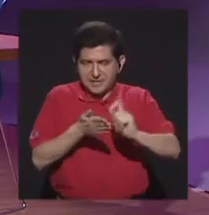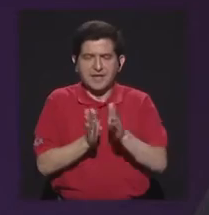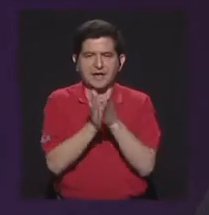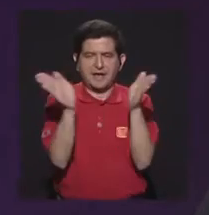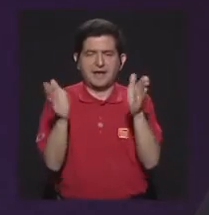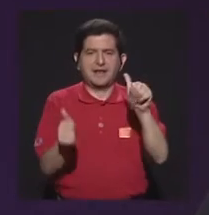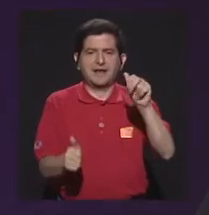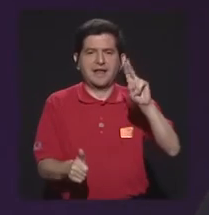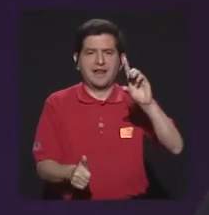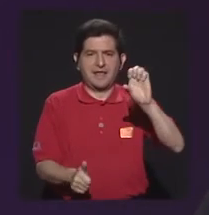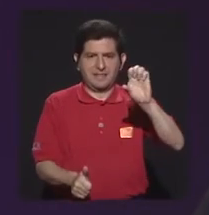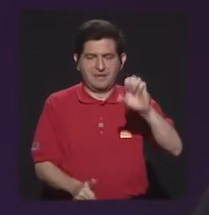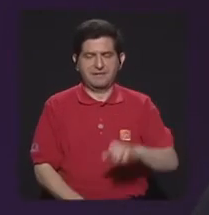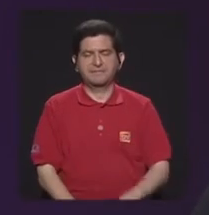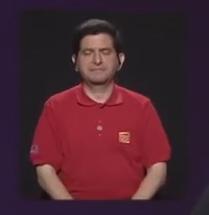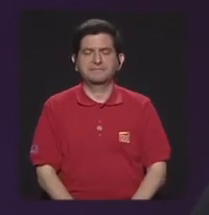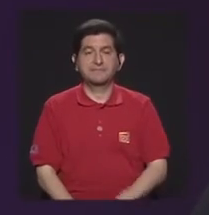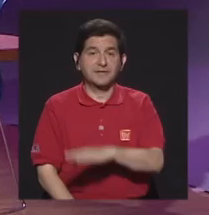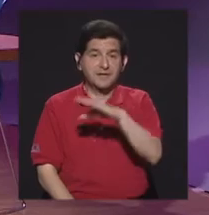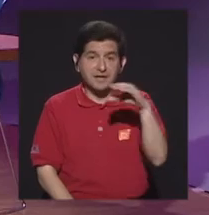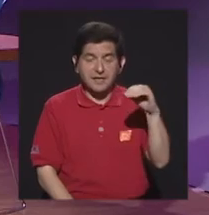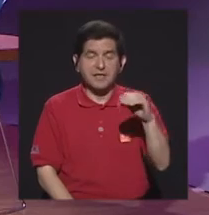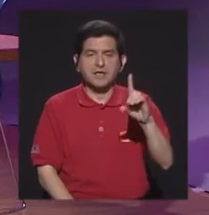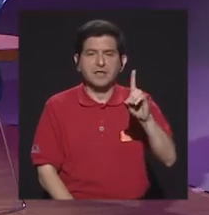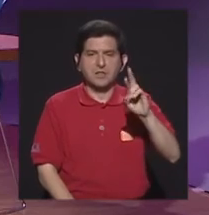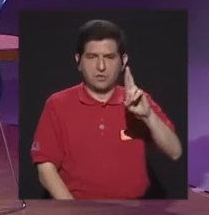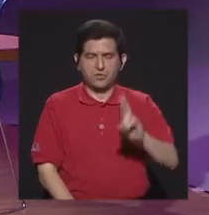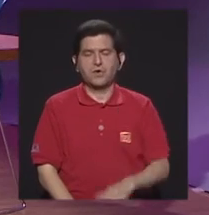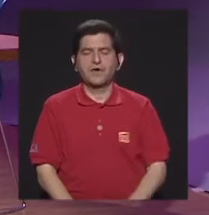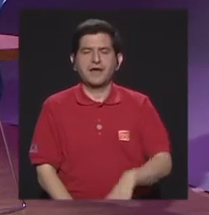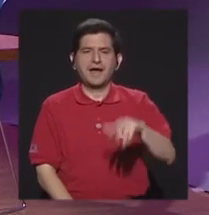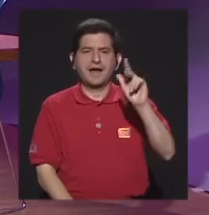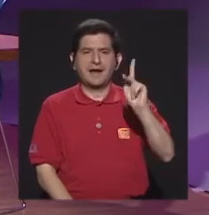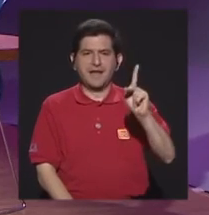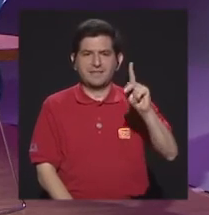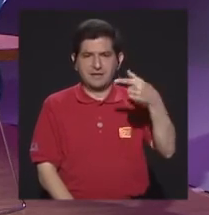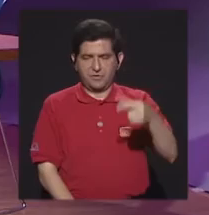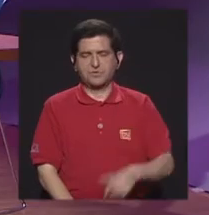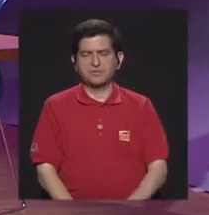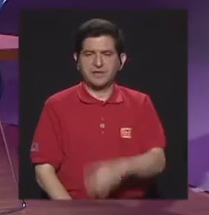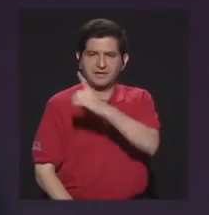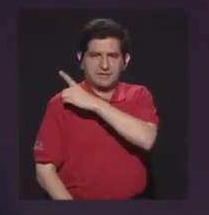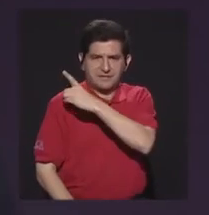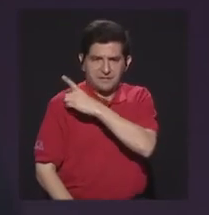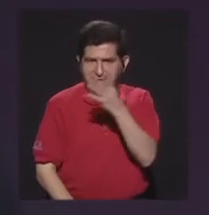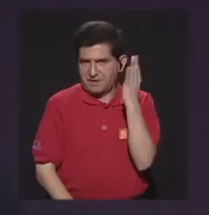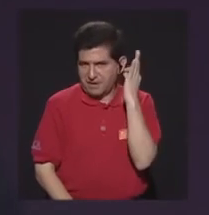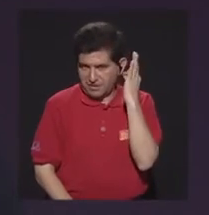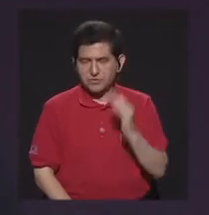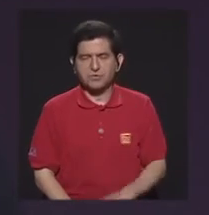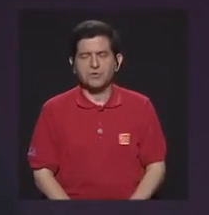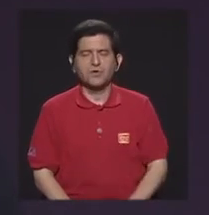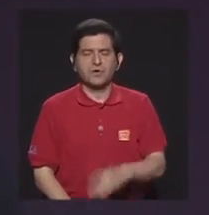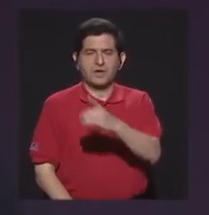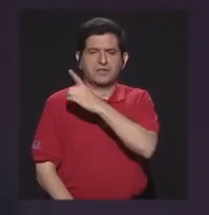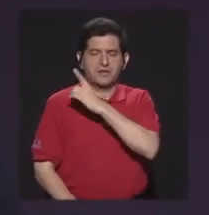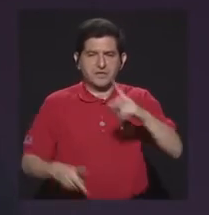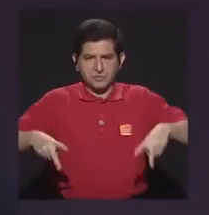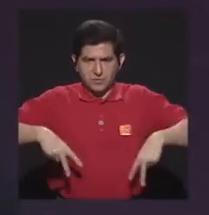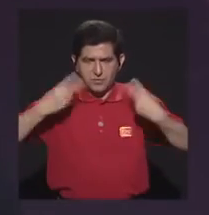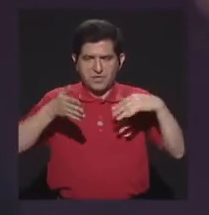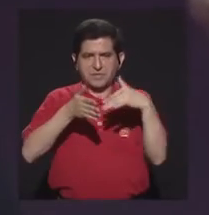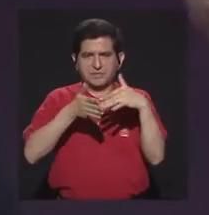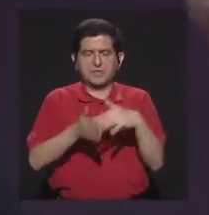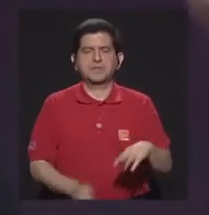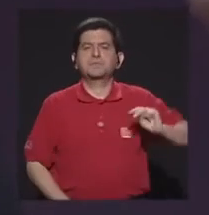ANDE. Muchas gracias, Carmen. Y la doctora Katia Grosser, quien es directora de la Dirección de Vida Estudiantil del